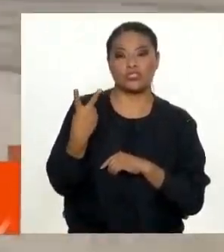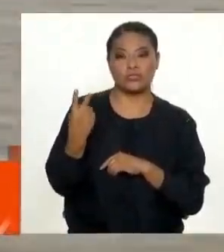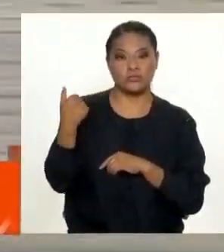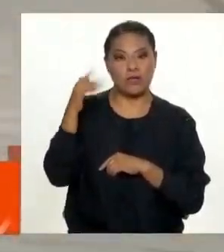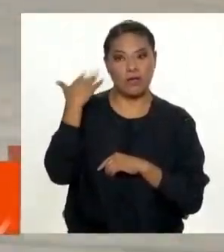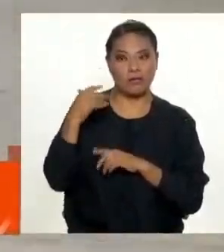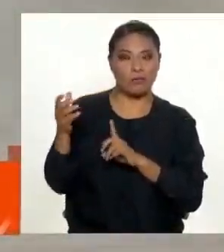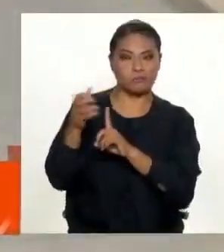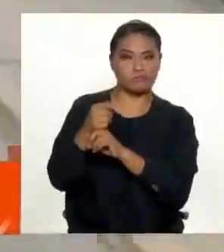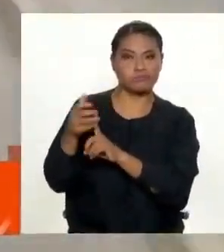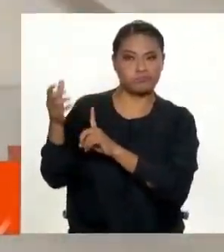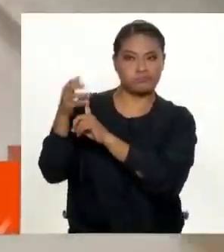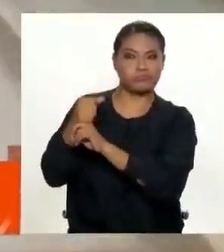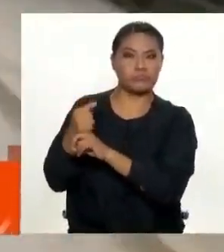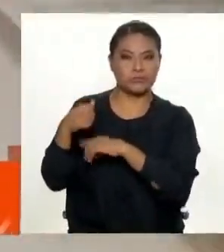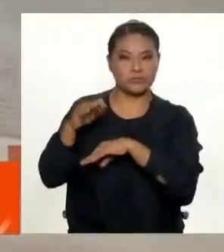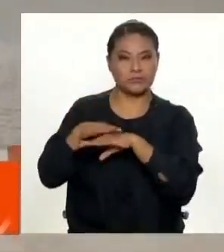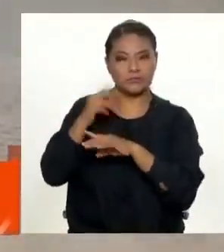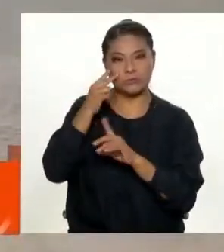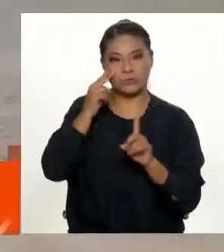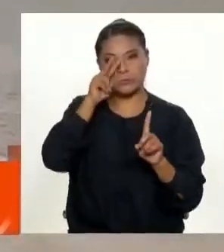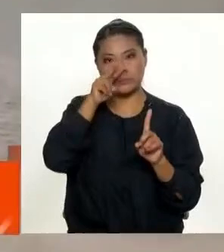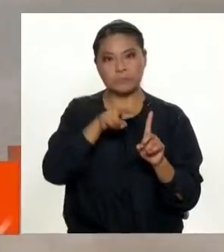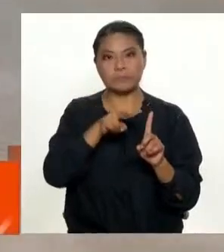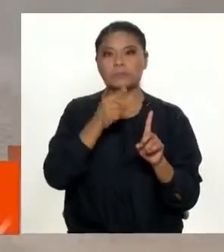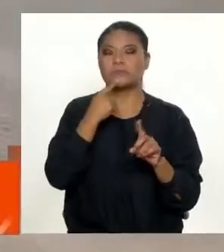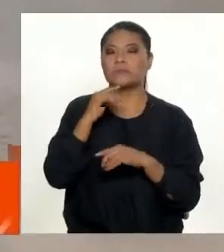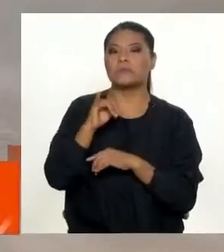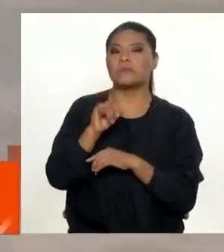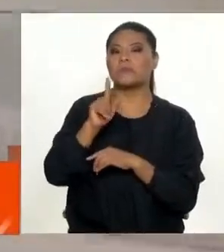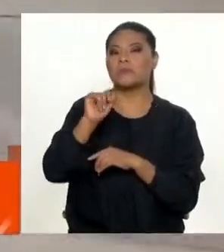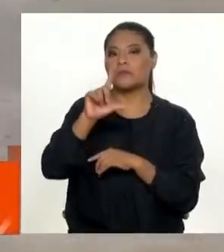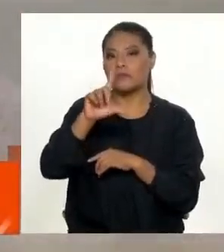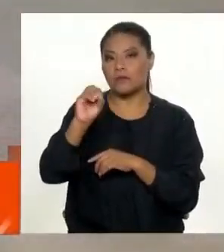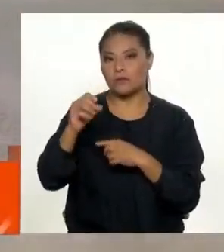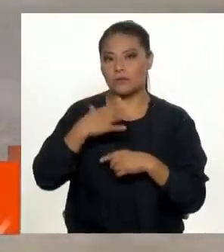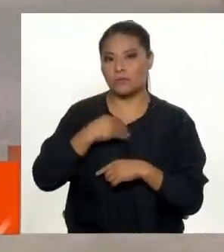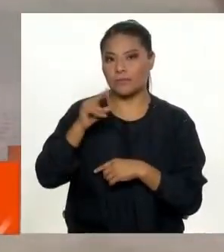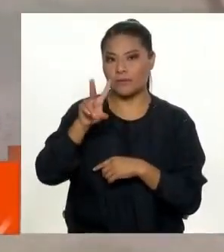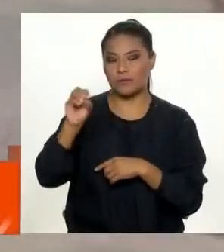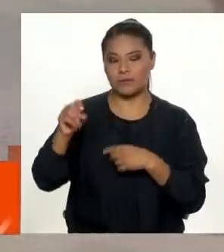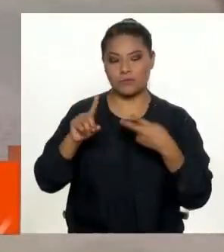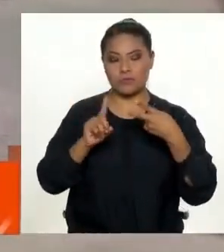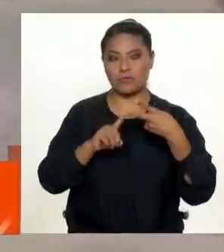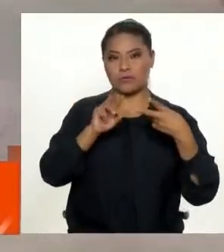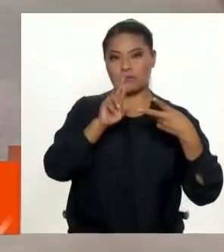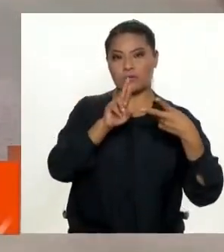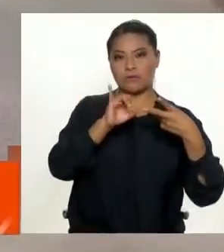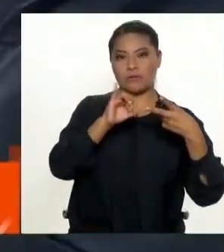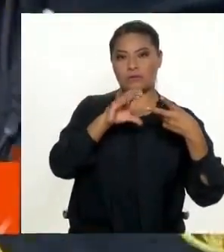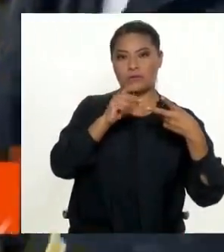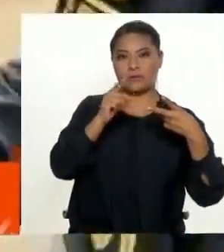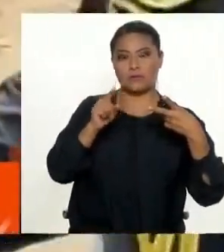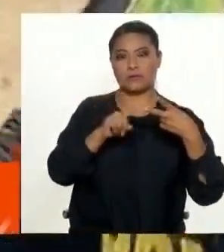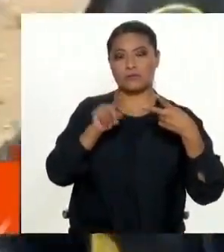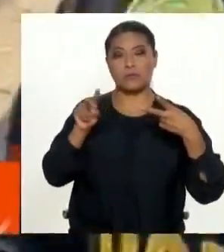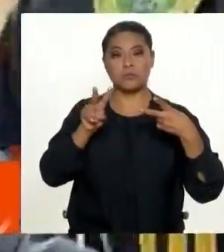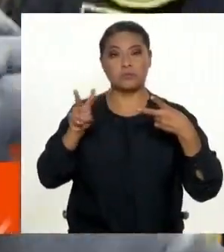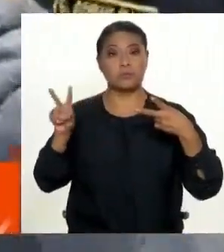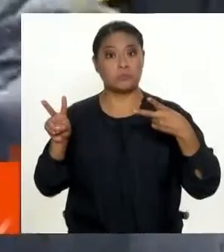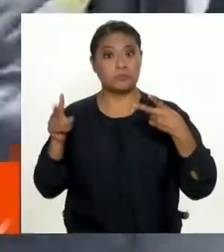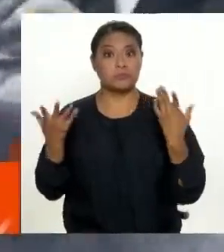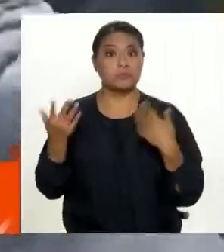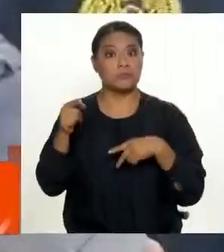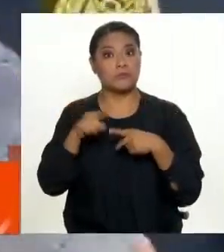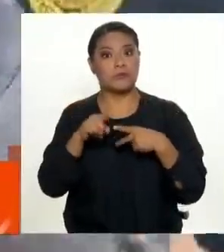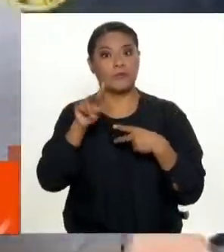la banda. Ellos fueron identificados como Ítalo Blasco Cachi, de 20 años, y Richard Maco Mayanga, de 22. Imagínate, Romy, 20 y